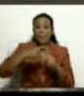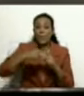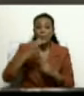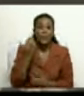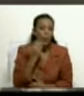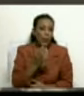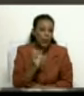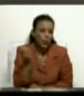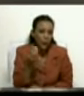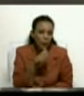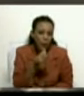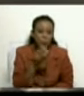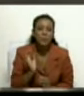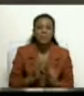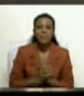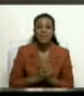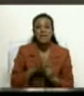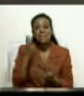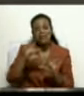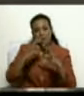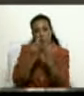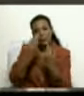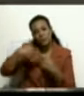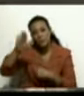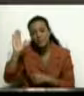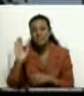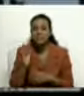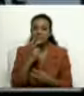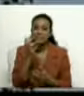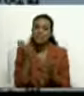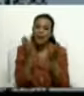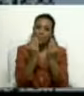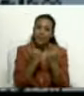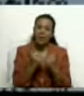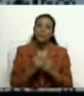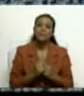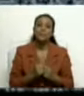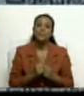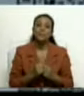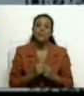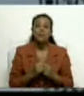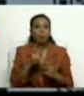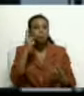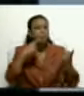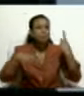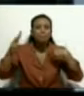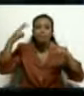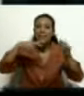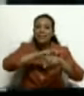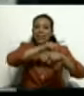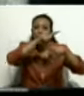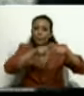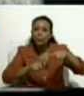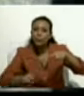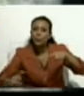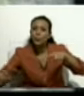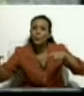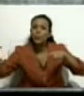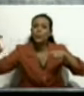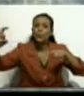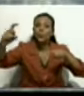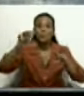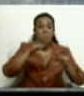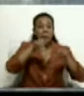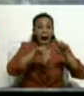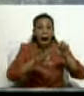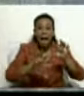acá de Mérida, y bueno, llevarles a sus familiares, los invitamos a que asistan. Seguimos nuestro recorrido en el teleférico Mucumbarí, el más